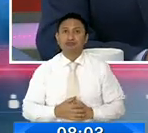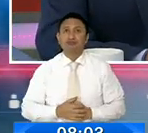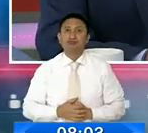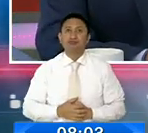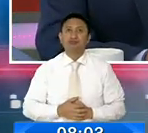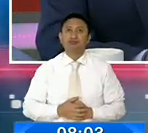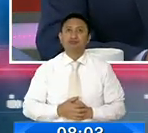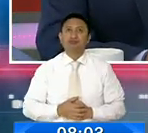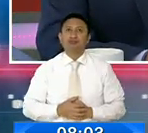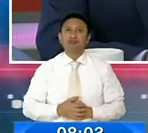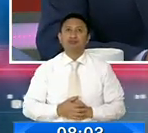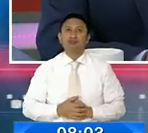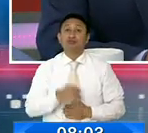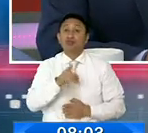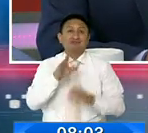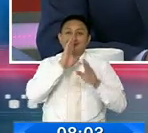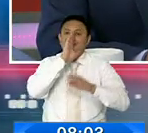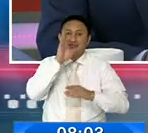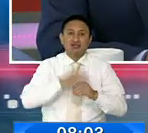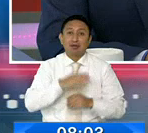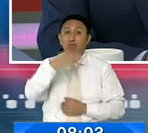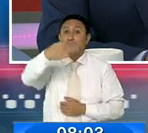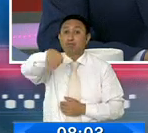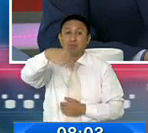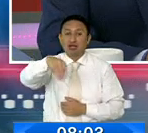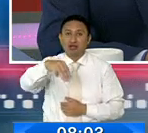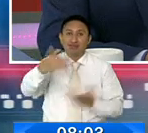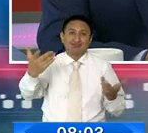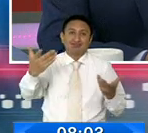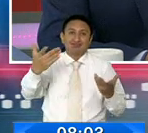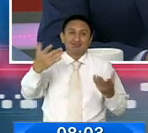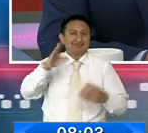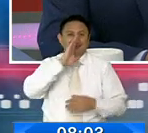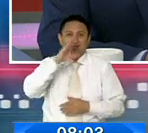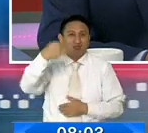usted es una coincidencia, siempre en miércoles. Siempre en miércoles, sí, ¿no?